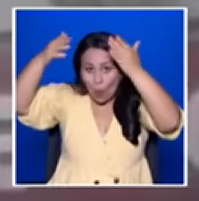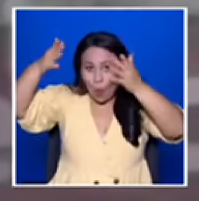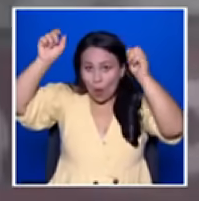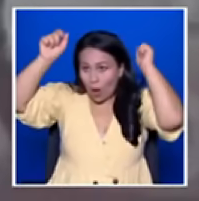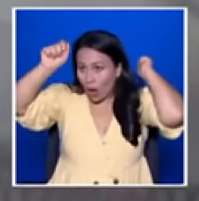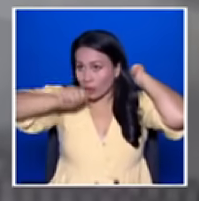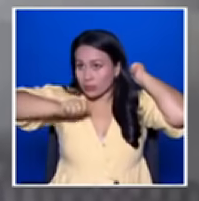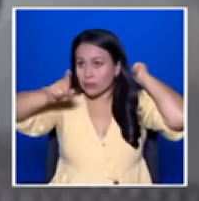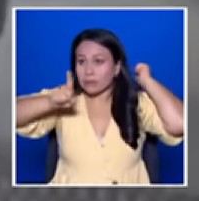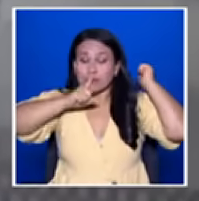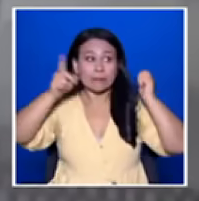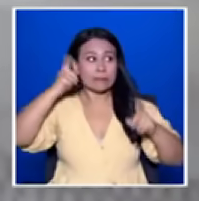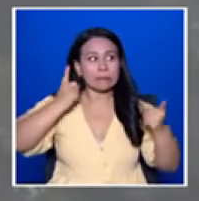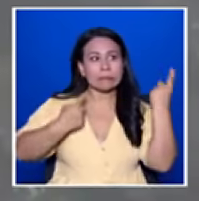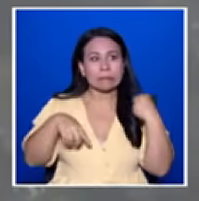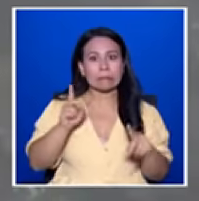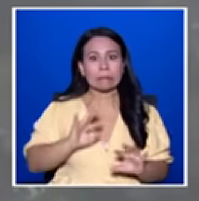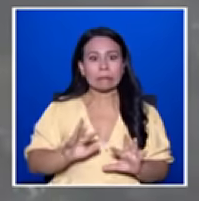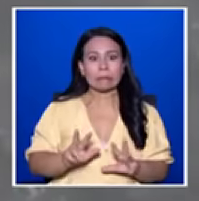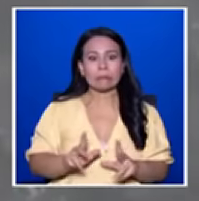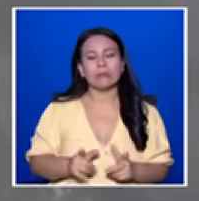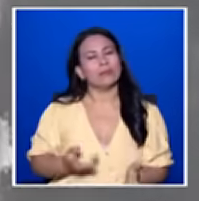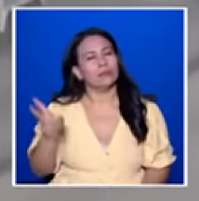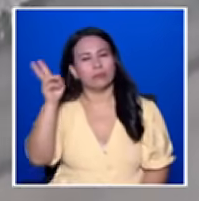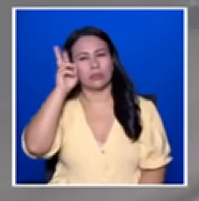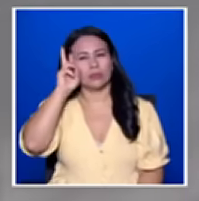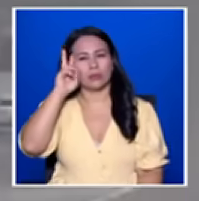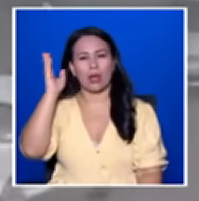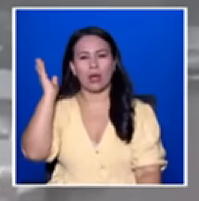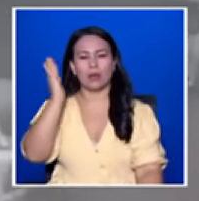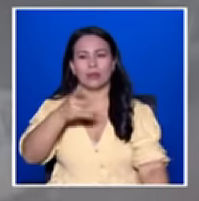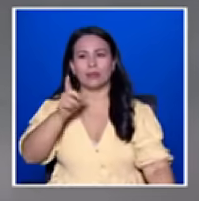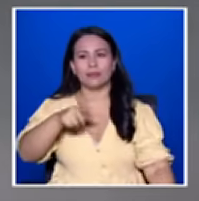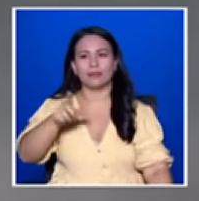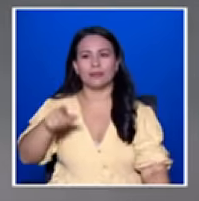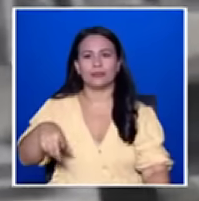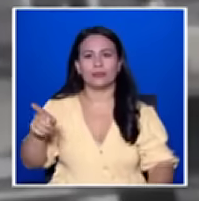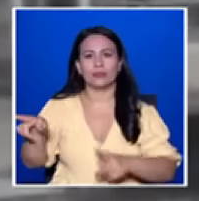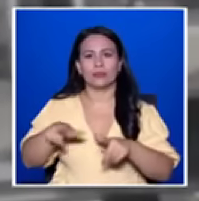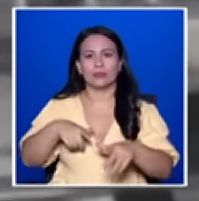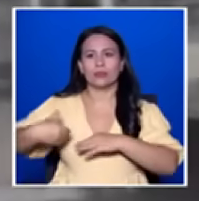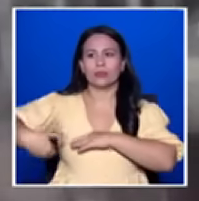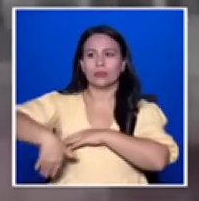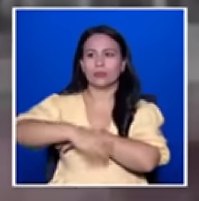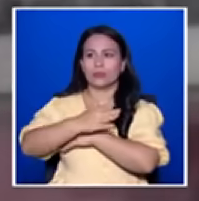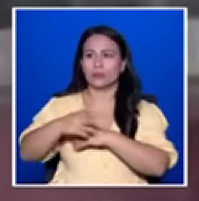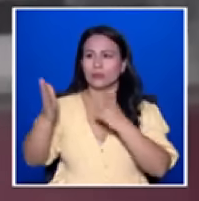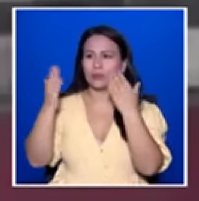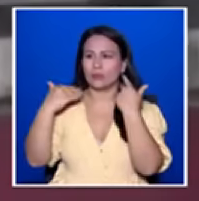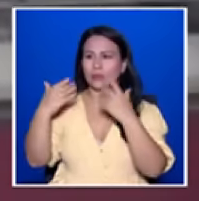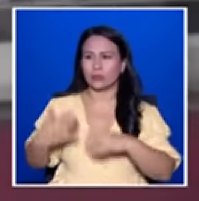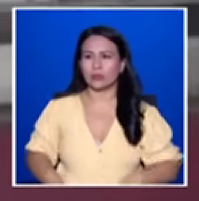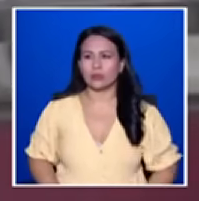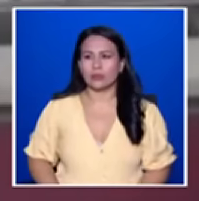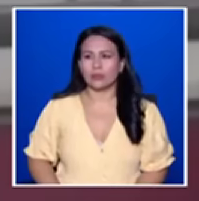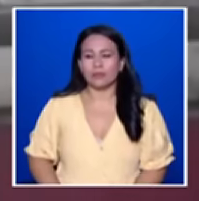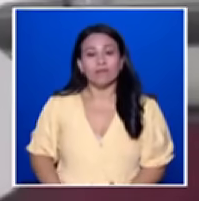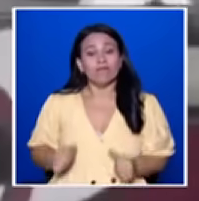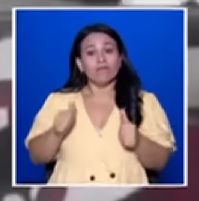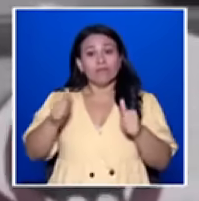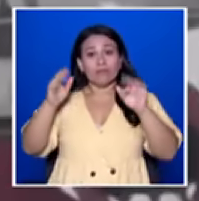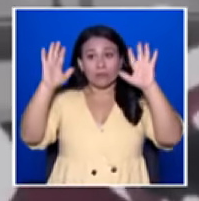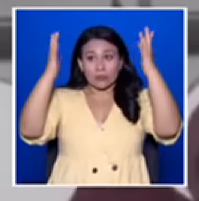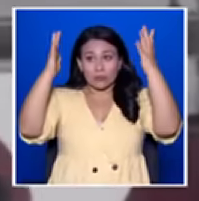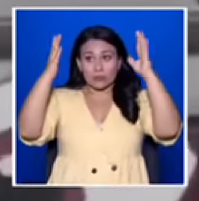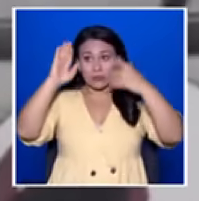la que asaltaba a las personas que se encontraban a lo largo de su recorrido que hacían en la ciudad de Guayaquil. Ahí estamos observando, ha sido un gran